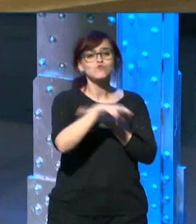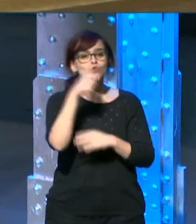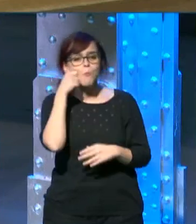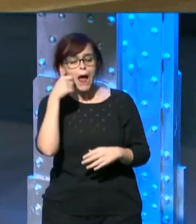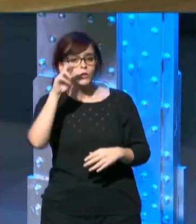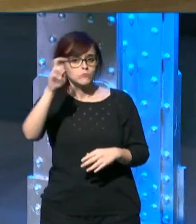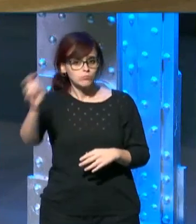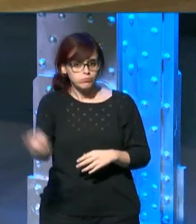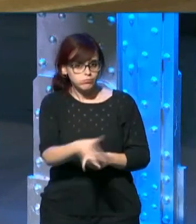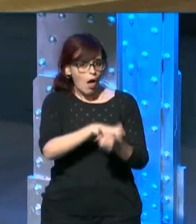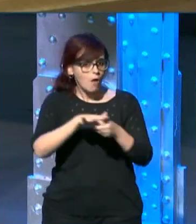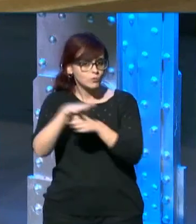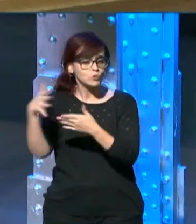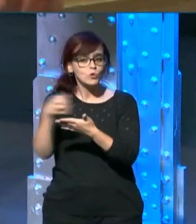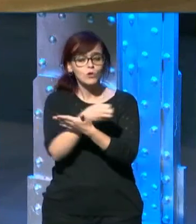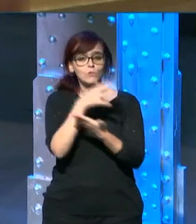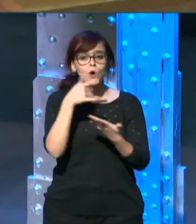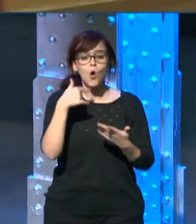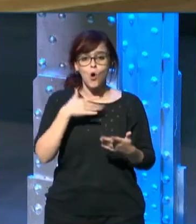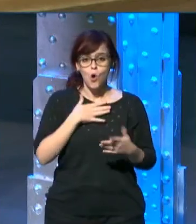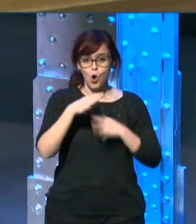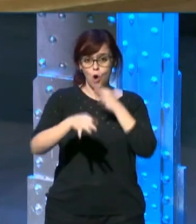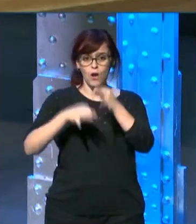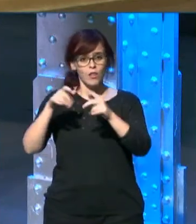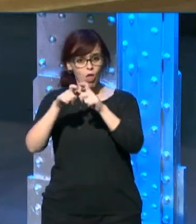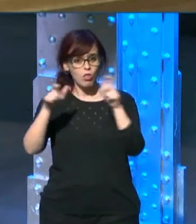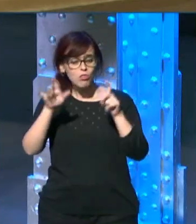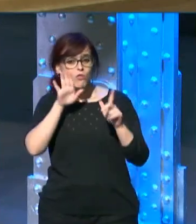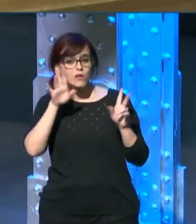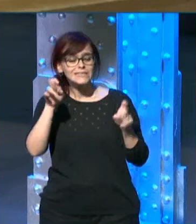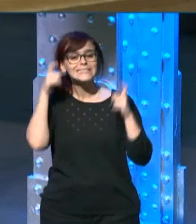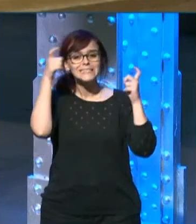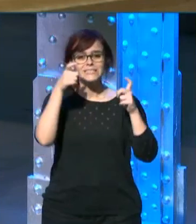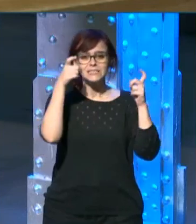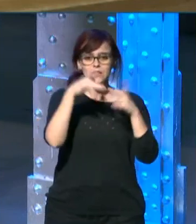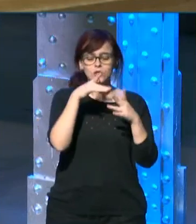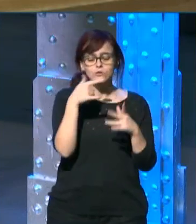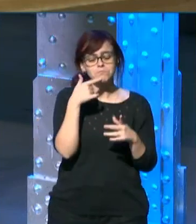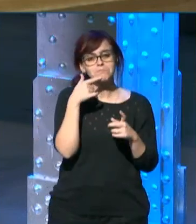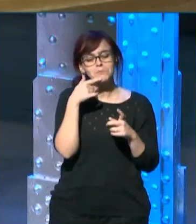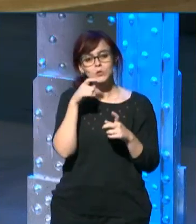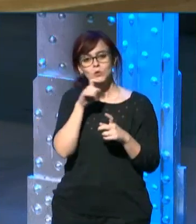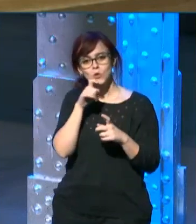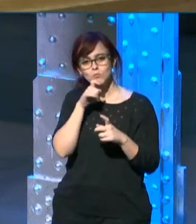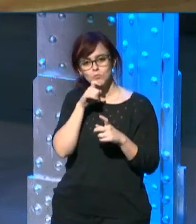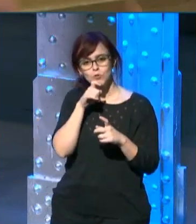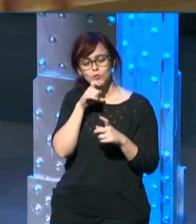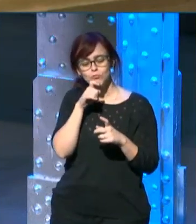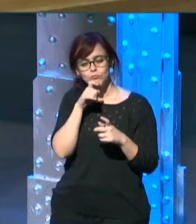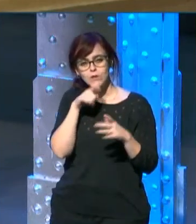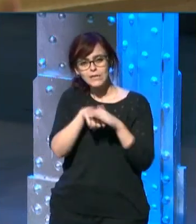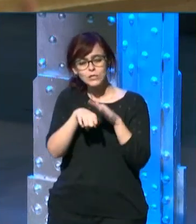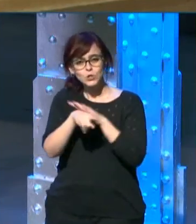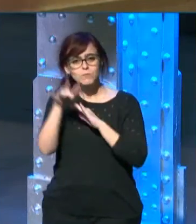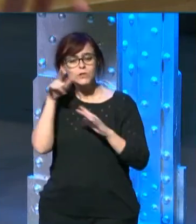etcétera. De hecho, en mi organización estamos también viendo a ver cómo podemos avanzar con esto, ¿no? ¿Qué recomendación